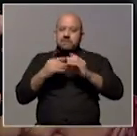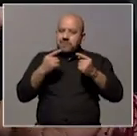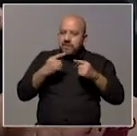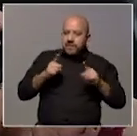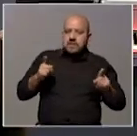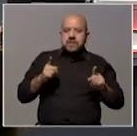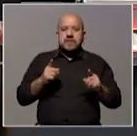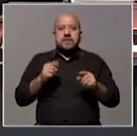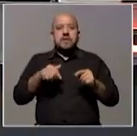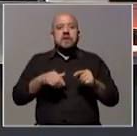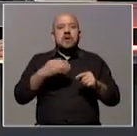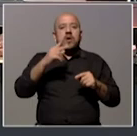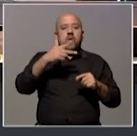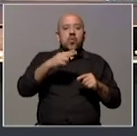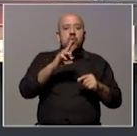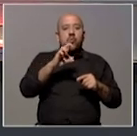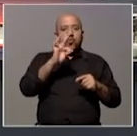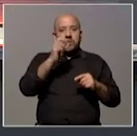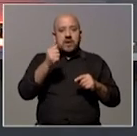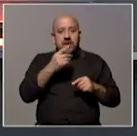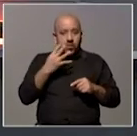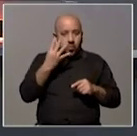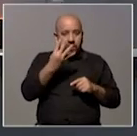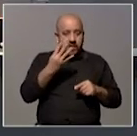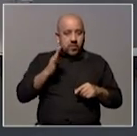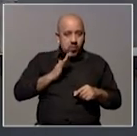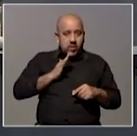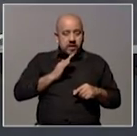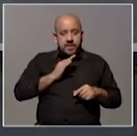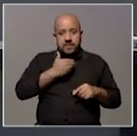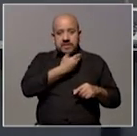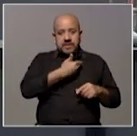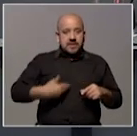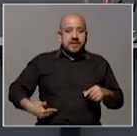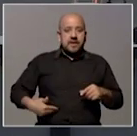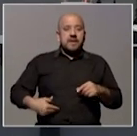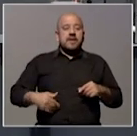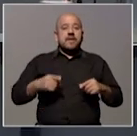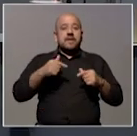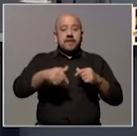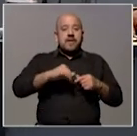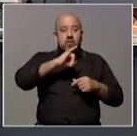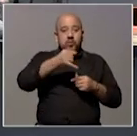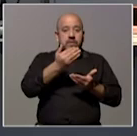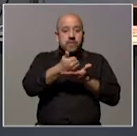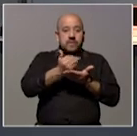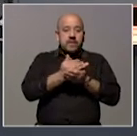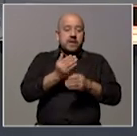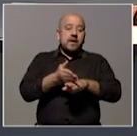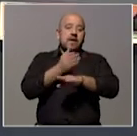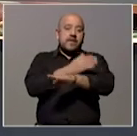precedida por jimena hurta es la cuarta mujer en presidir la junta en lo que va del actual periodo antes ocuparon el cargo